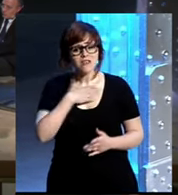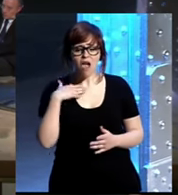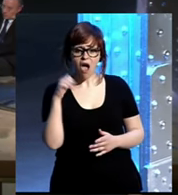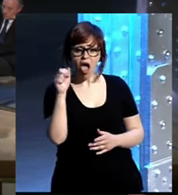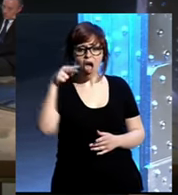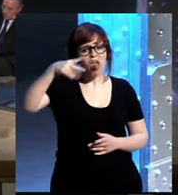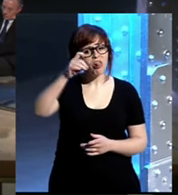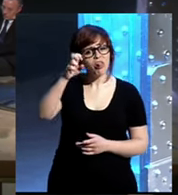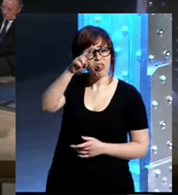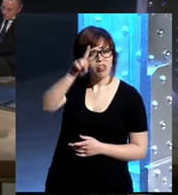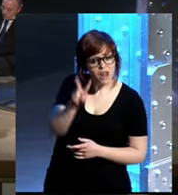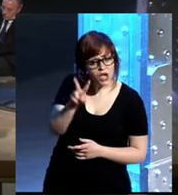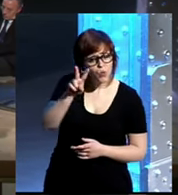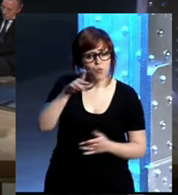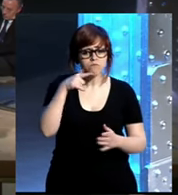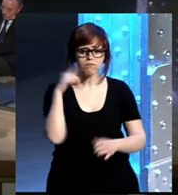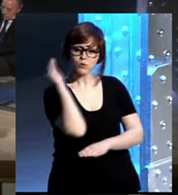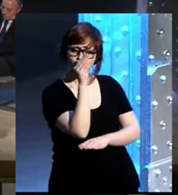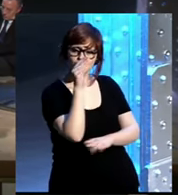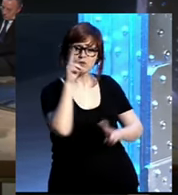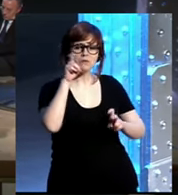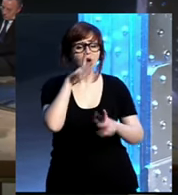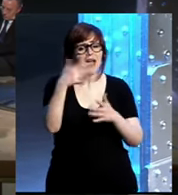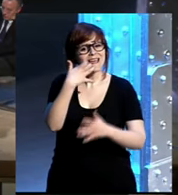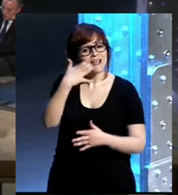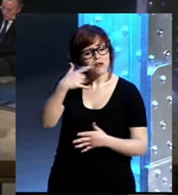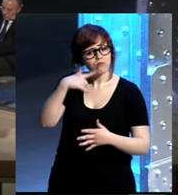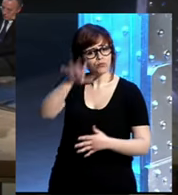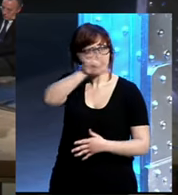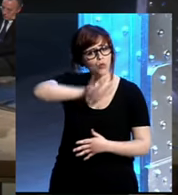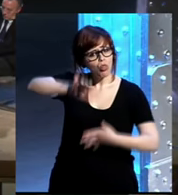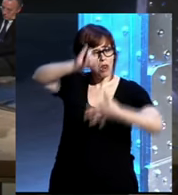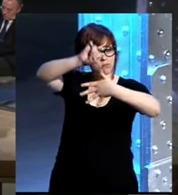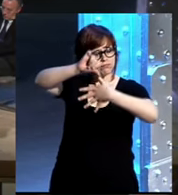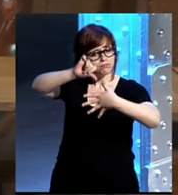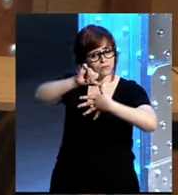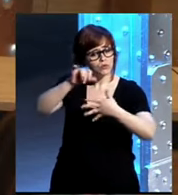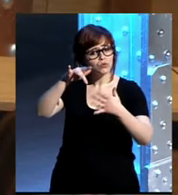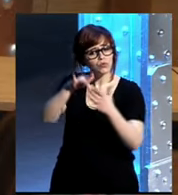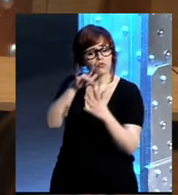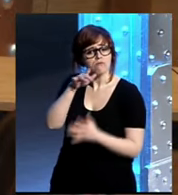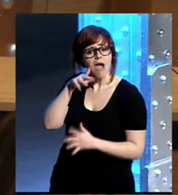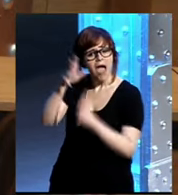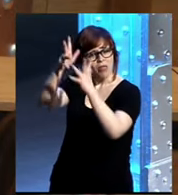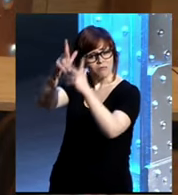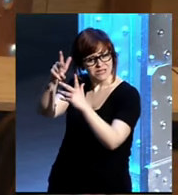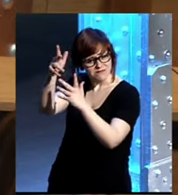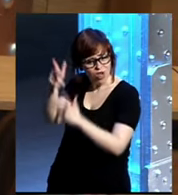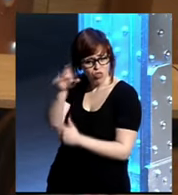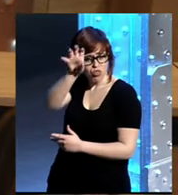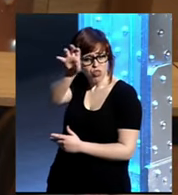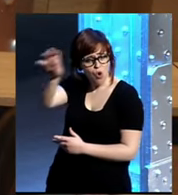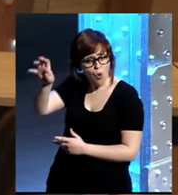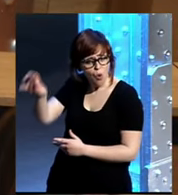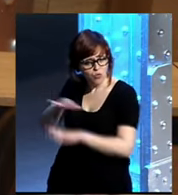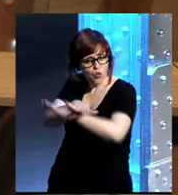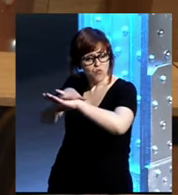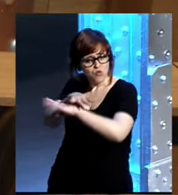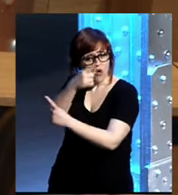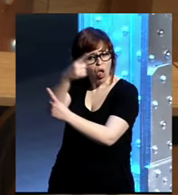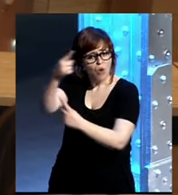Latinoamérica, que habéis dado algunos ejemplos, ¿cuáles son las administraciones que os lo ponen más fácil y cuál es la que los pone más difícil?